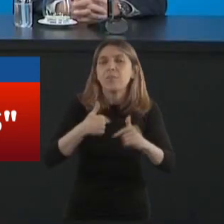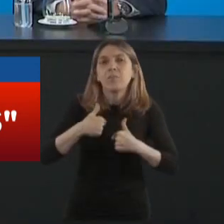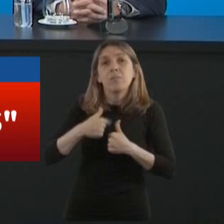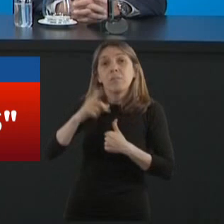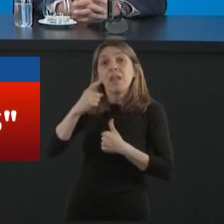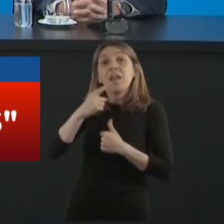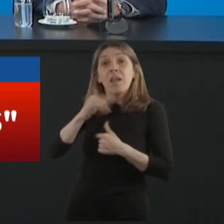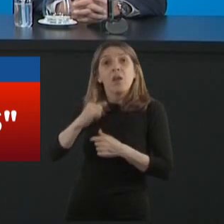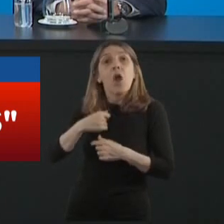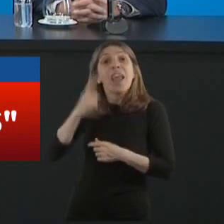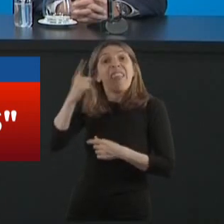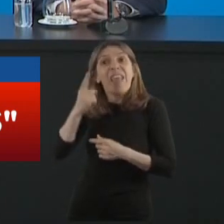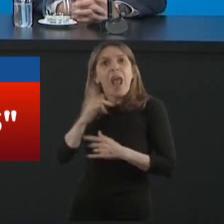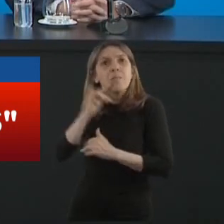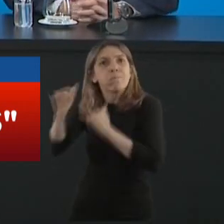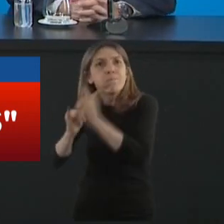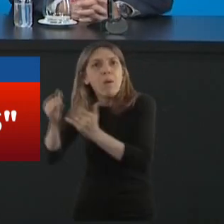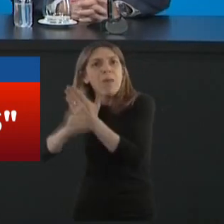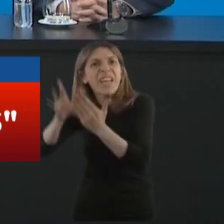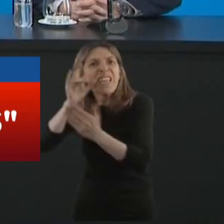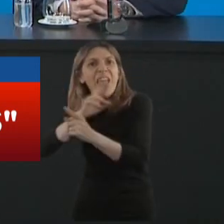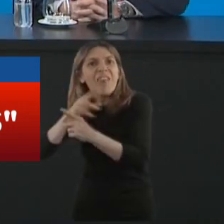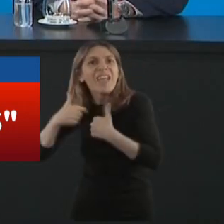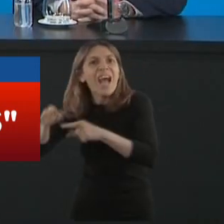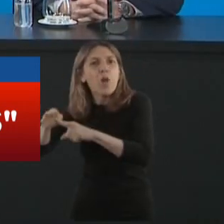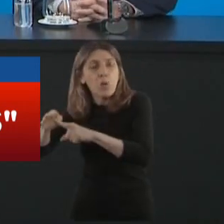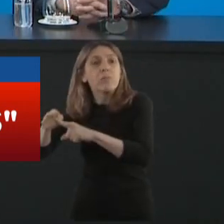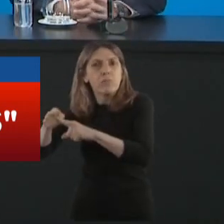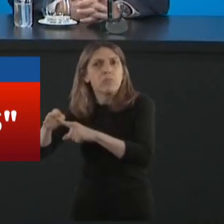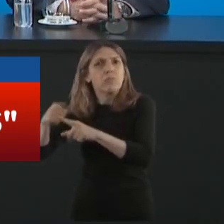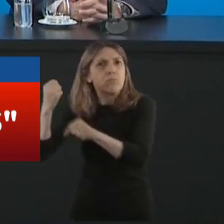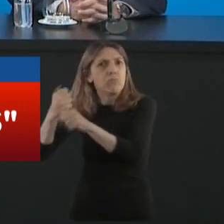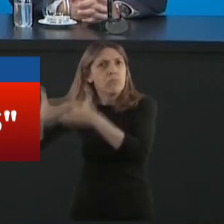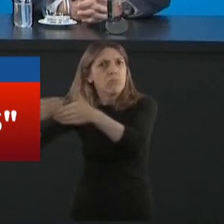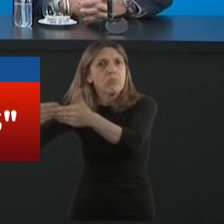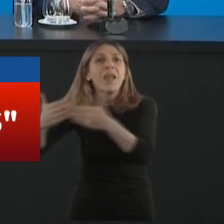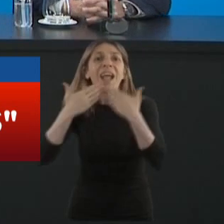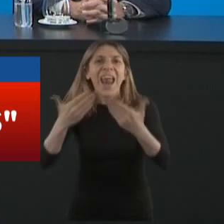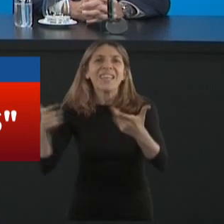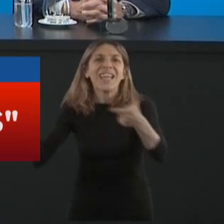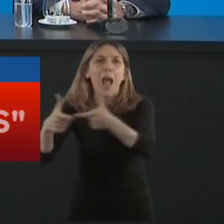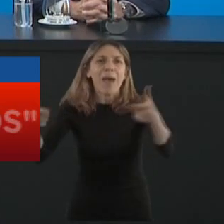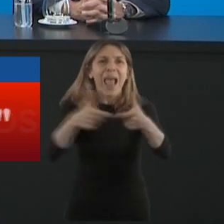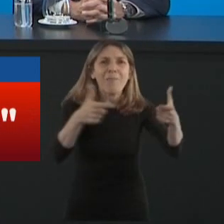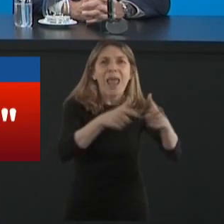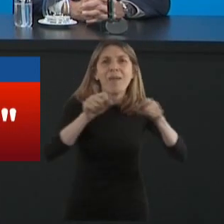Salud, inmediatamente la comprendió, se puso a trabajar. Y bueno, y agradezco nuevamente a las cámaras haber llegado a